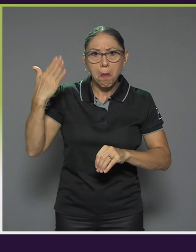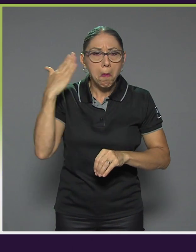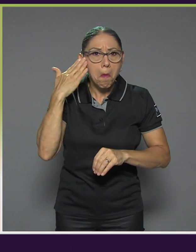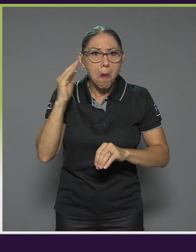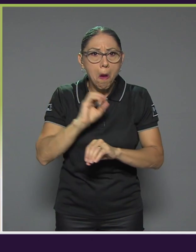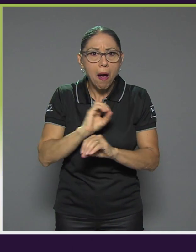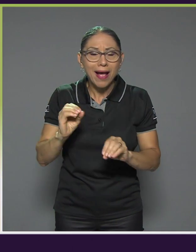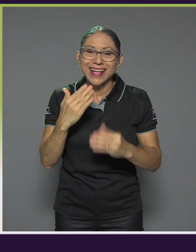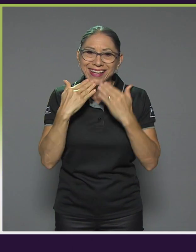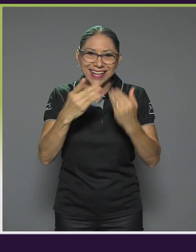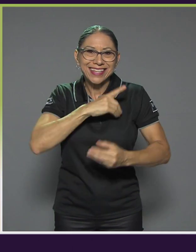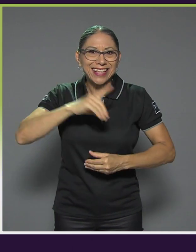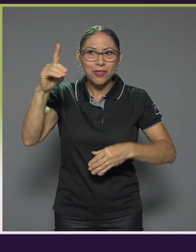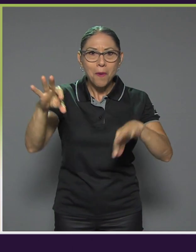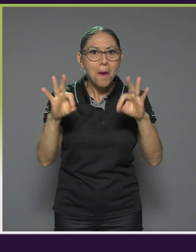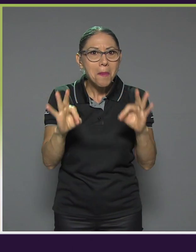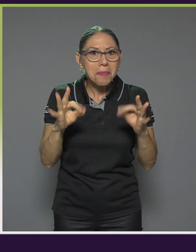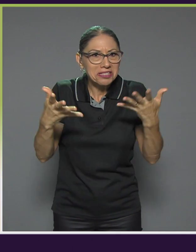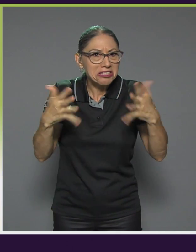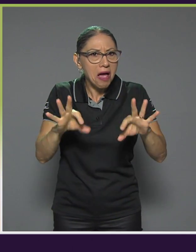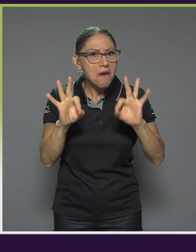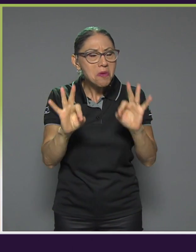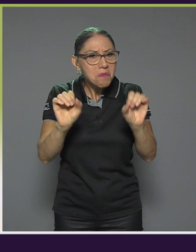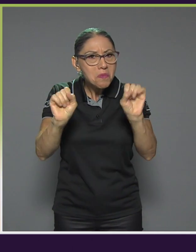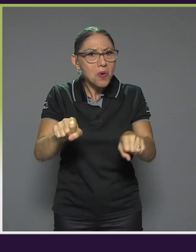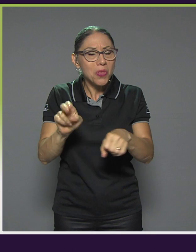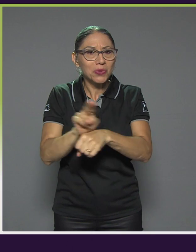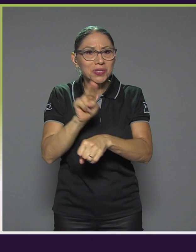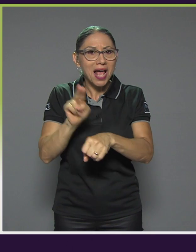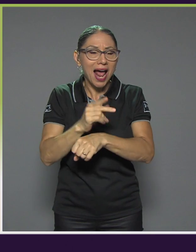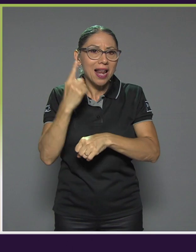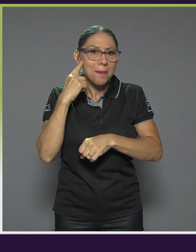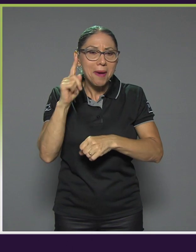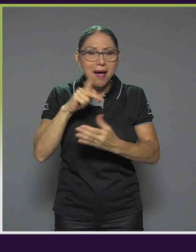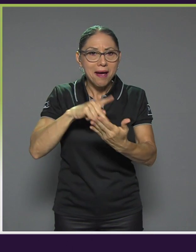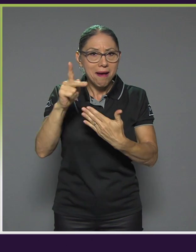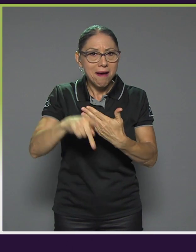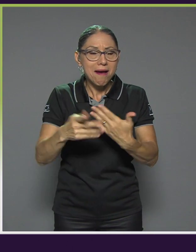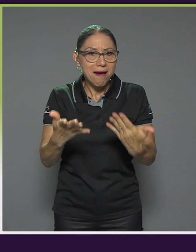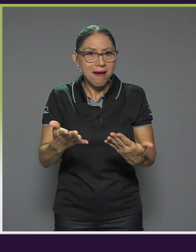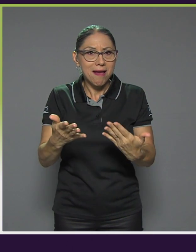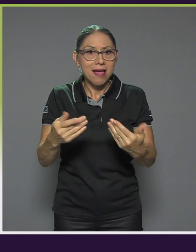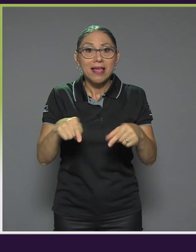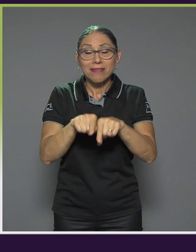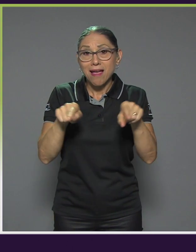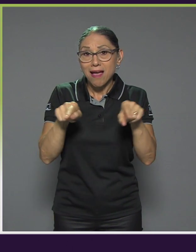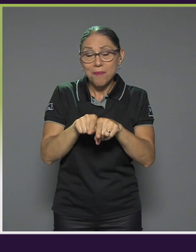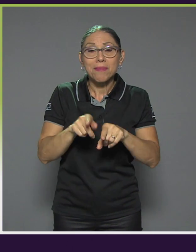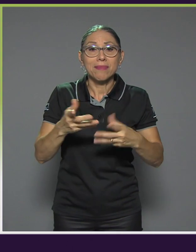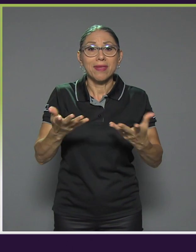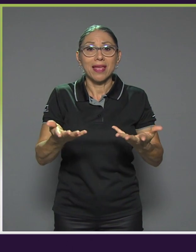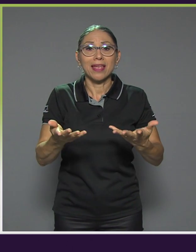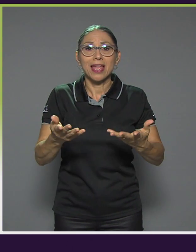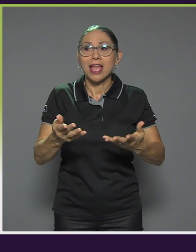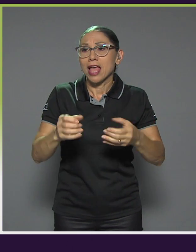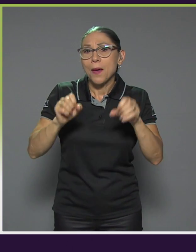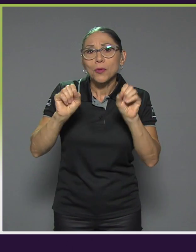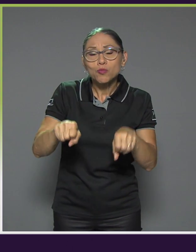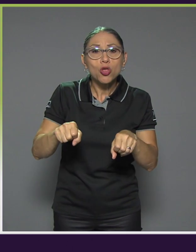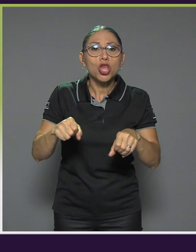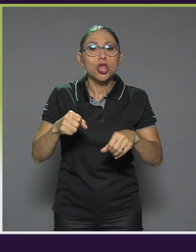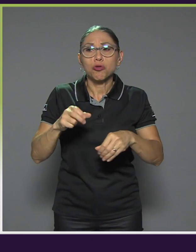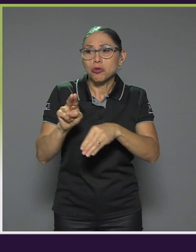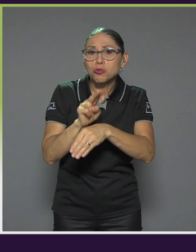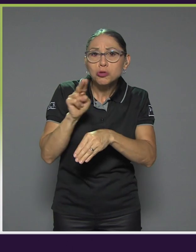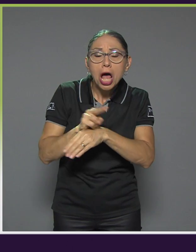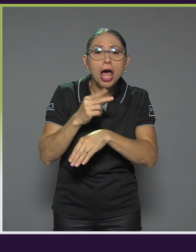salió bien y ya las calles ya puede usarla para vos para los programas bueno es también lo hacemos también su usando también